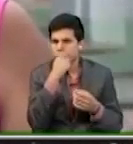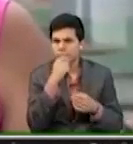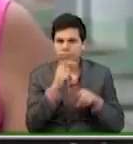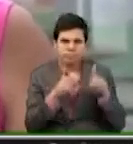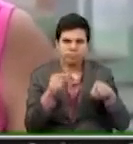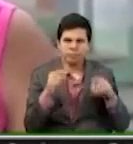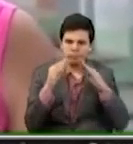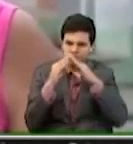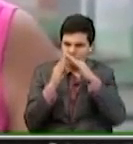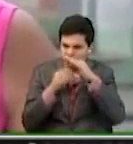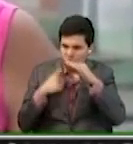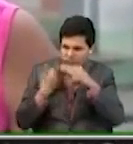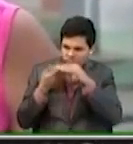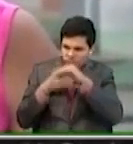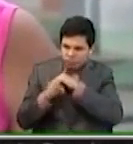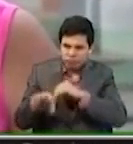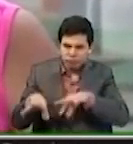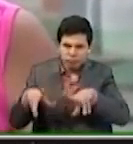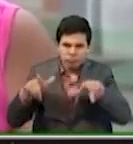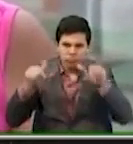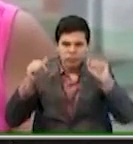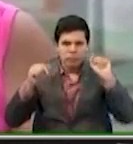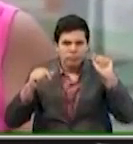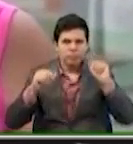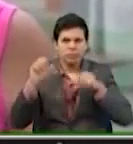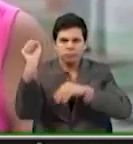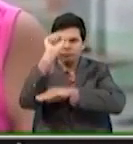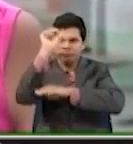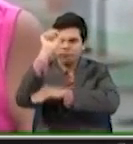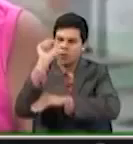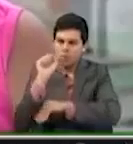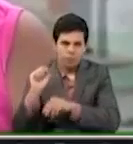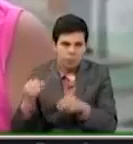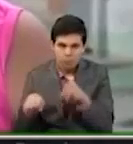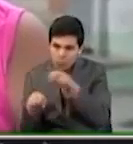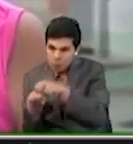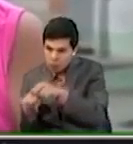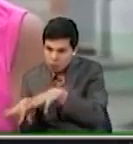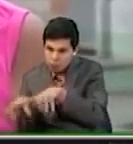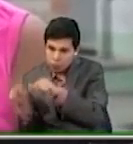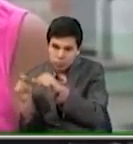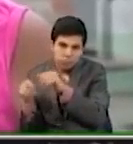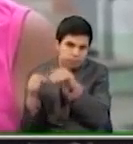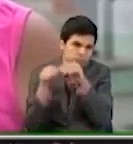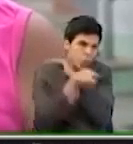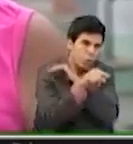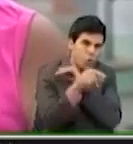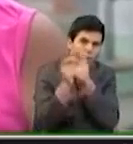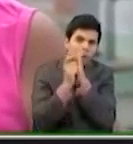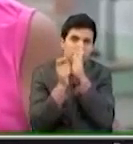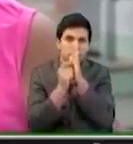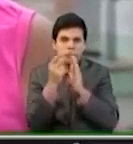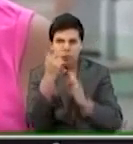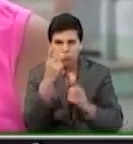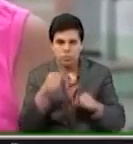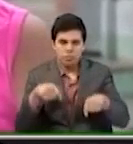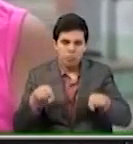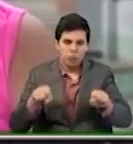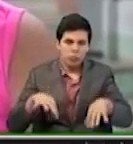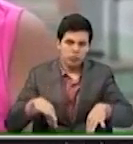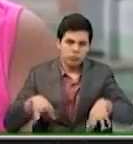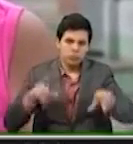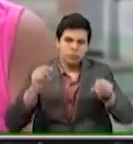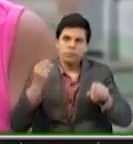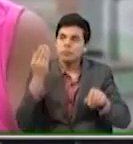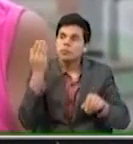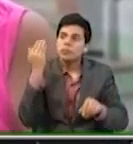las casas, los robos, han habido robos de camionetas, un vecino ya lo han robado dos veces, robos de motos, ahorita